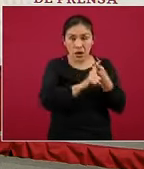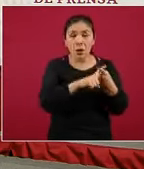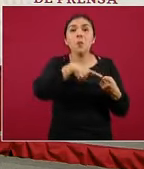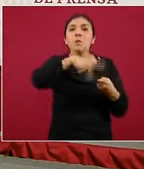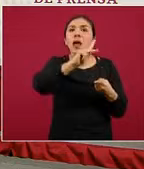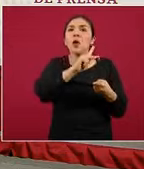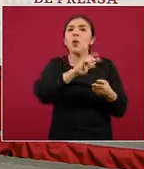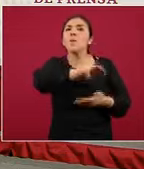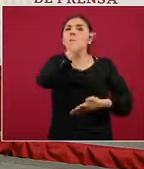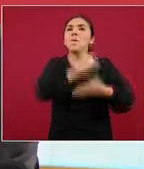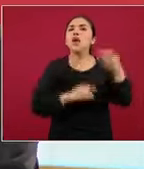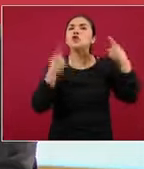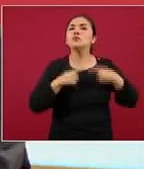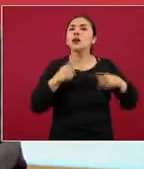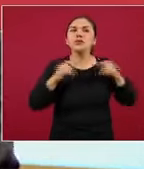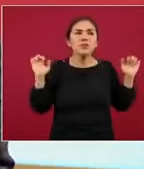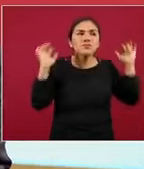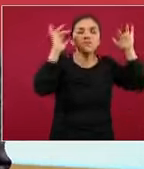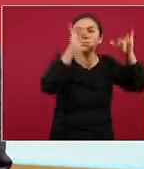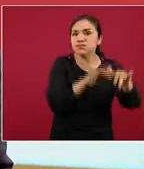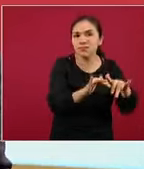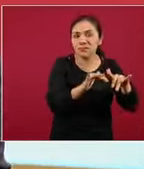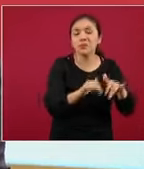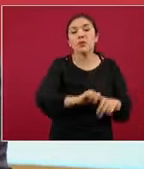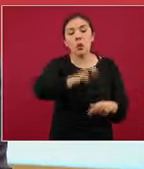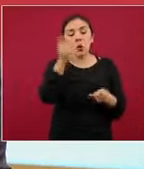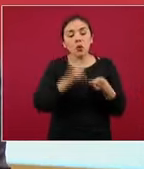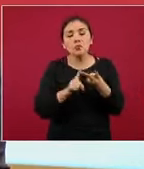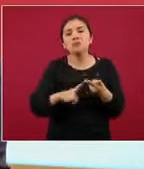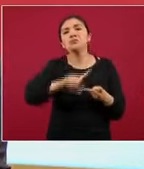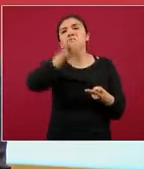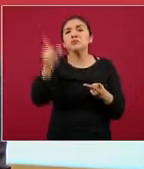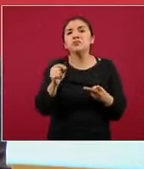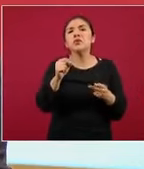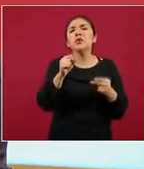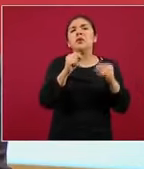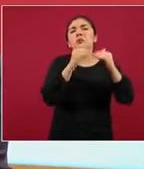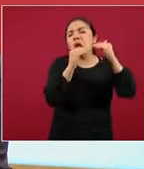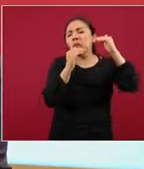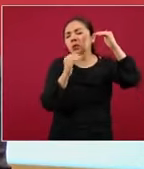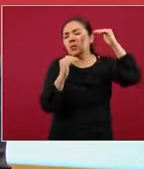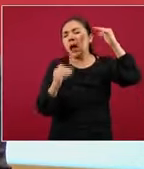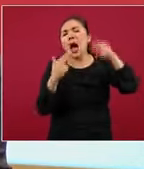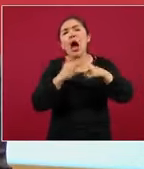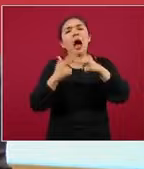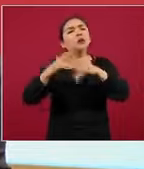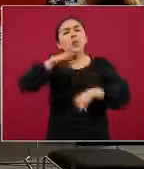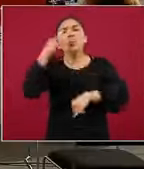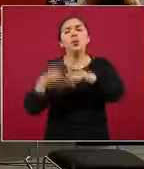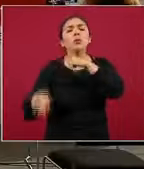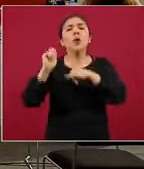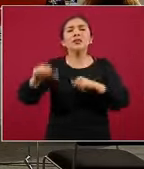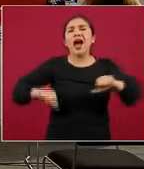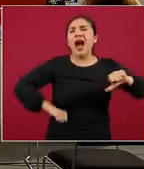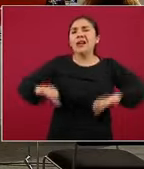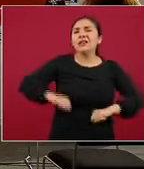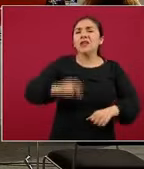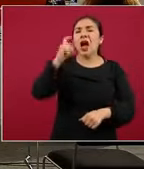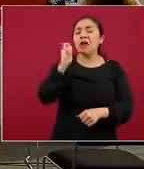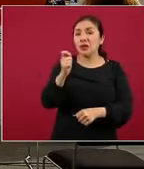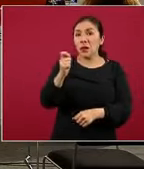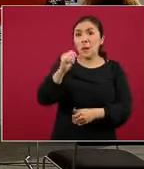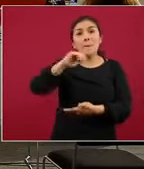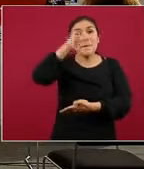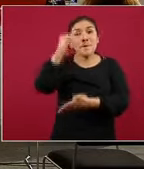tienen menor cantidad de personas. Y enseguida se fue proyectando hasta llegar al final a aquellas actividades que tienen